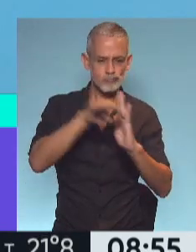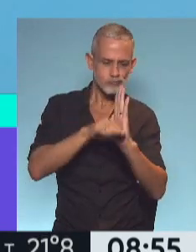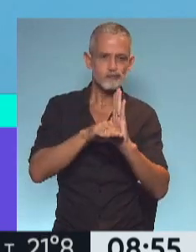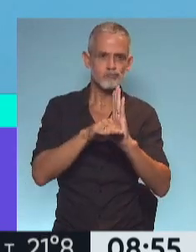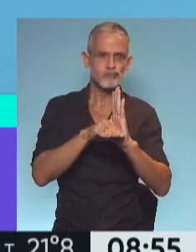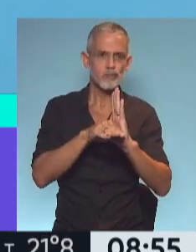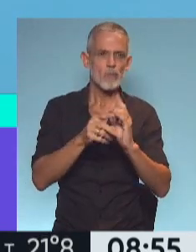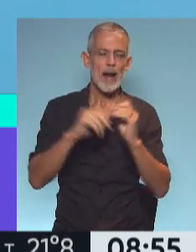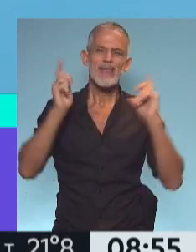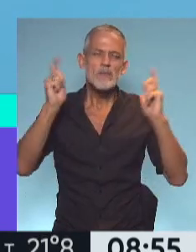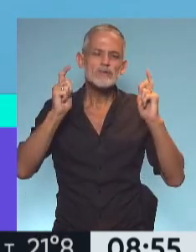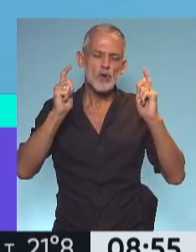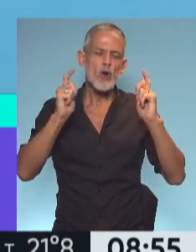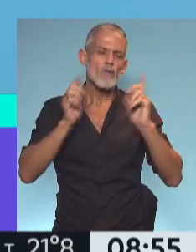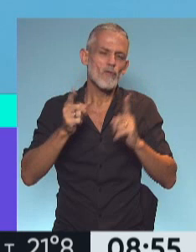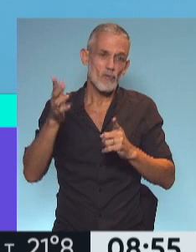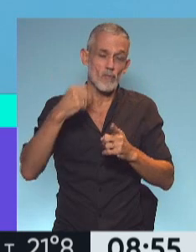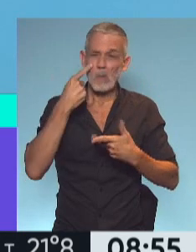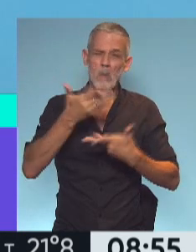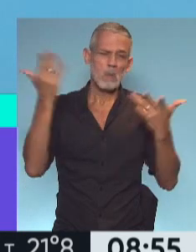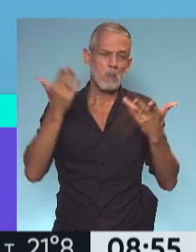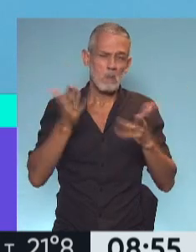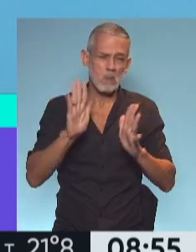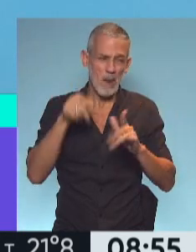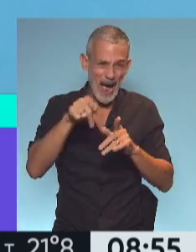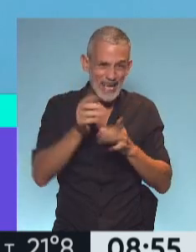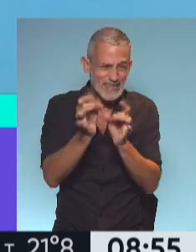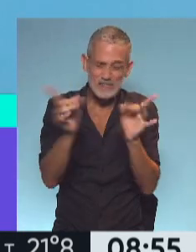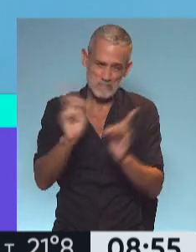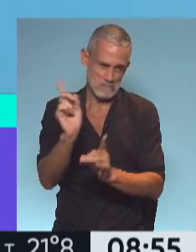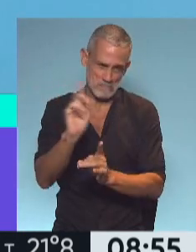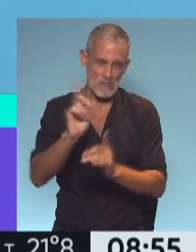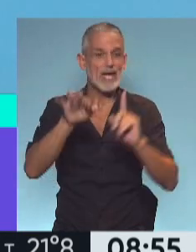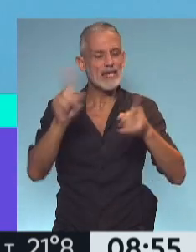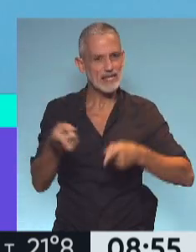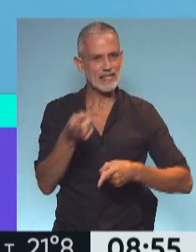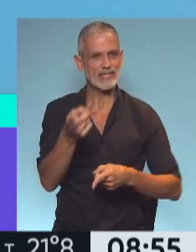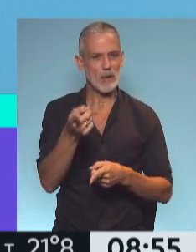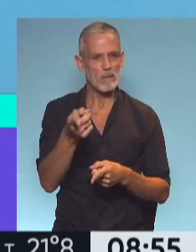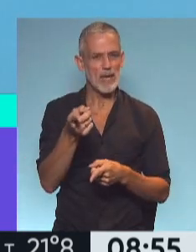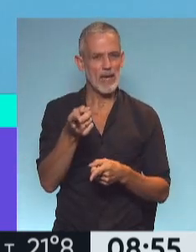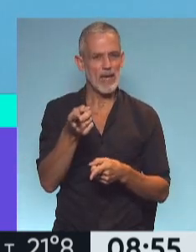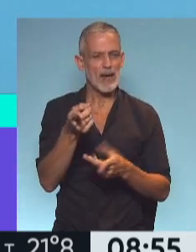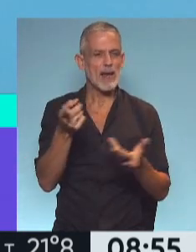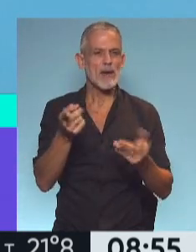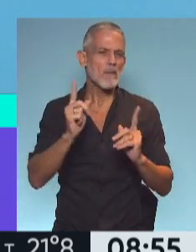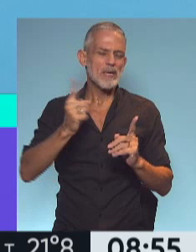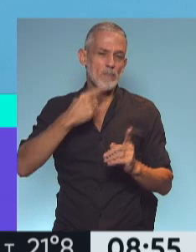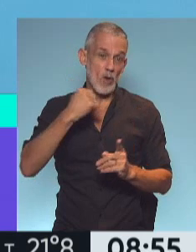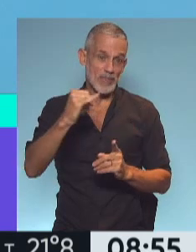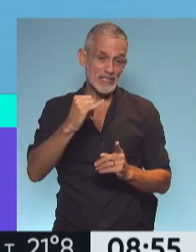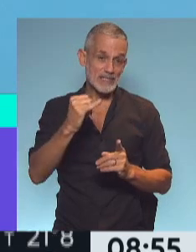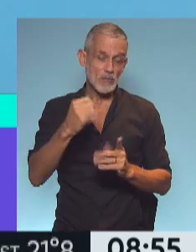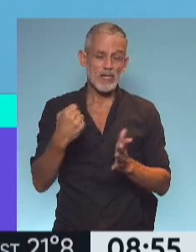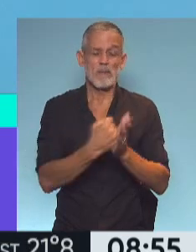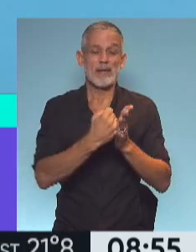de esparcimiento que han demostrado que no son fuente de infección y, por supuesto, como decimos siempre, tratando de impactar